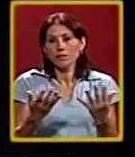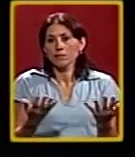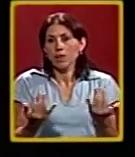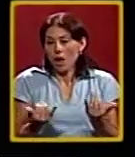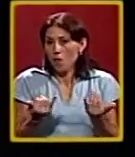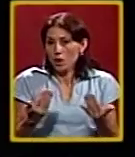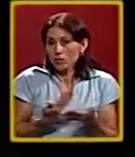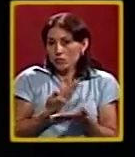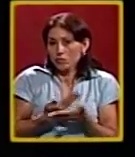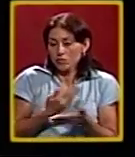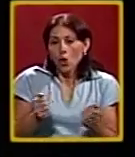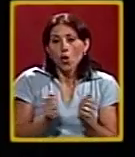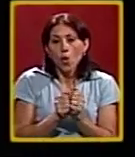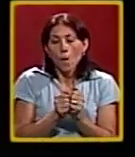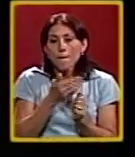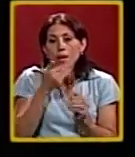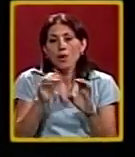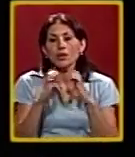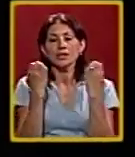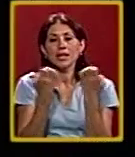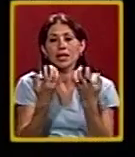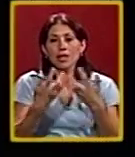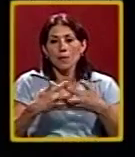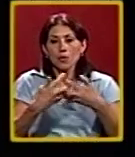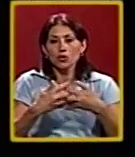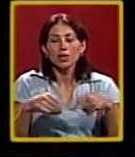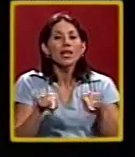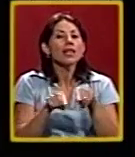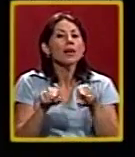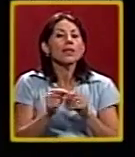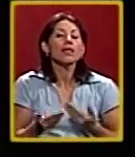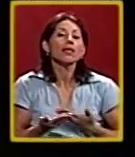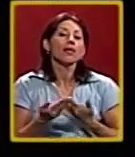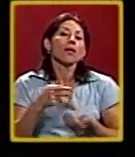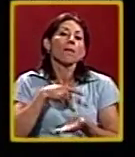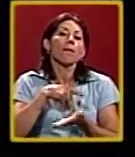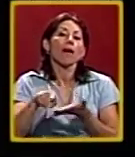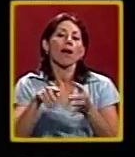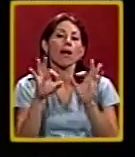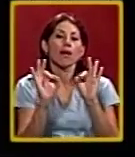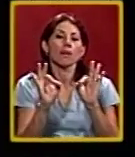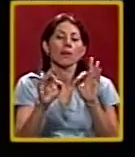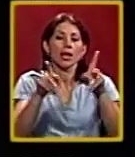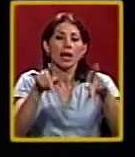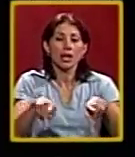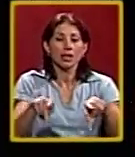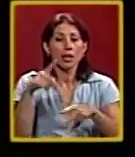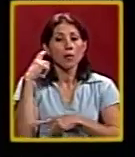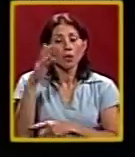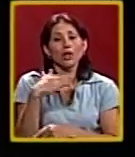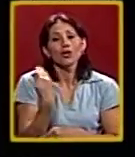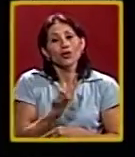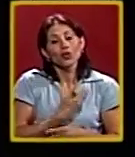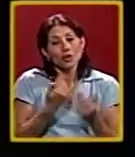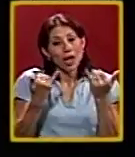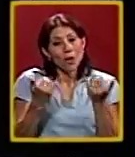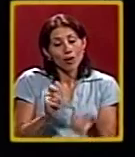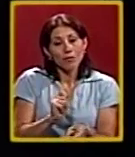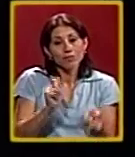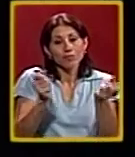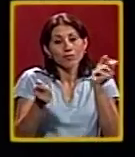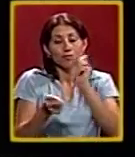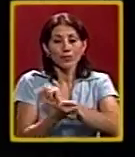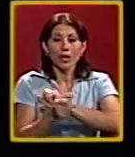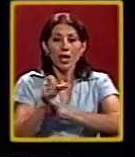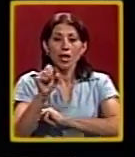tiempos, con los mejores equipos, y darle también un buen salario a la gente, porque estamos pasando a sociedad anónima, que es